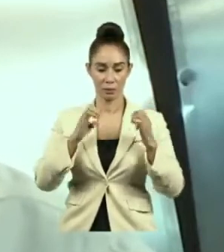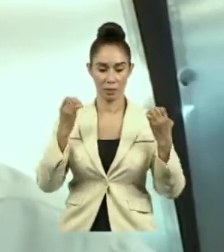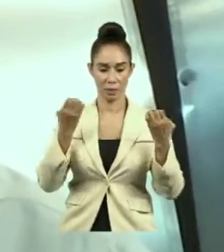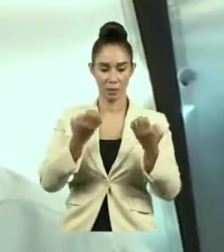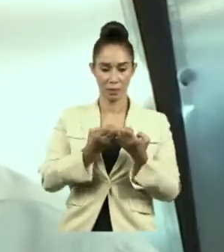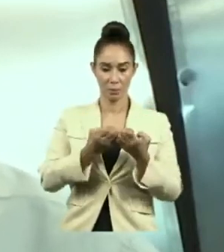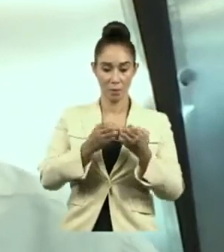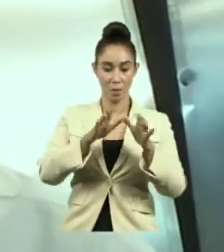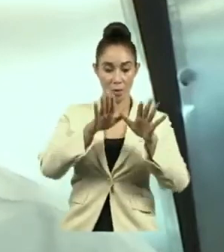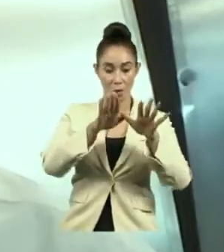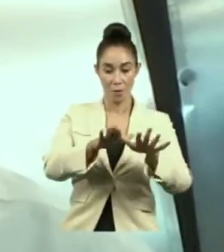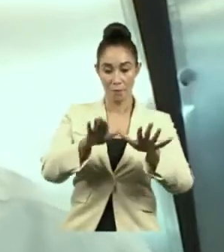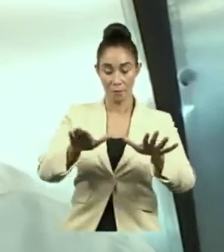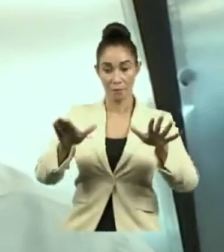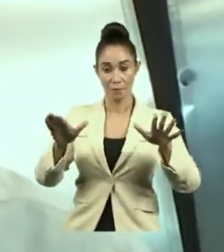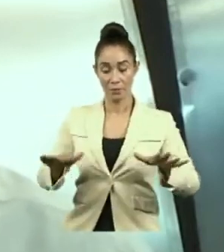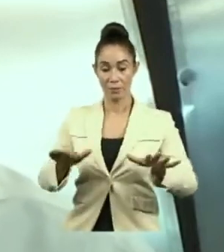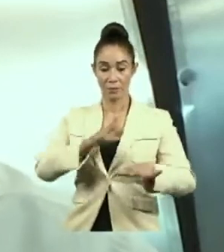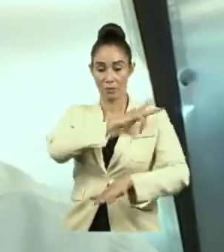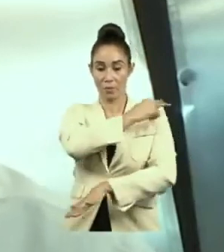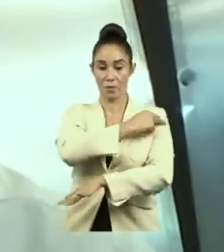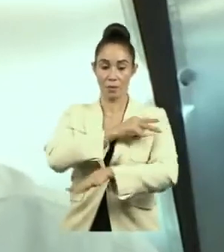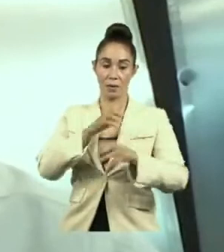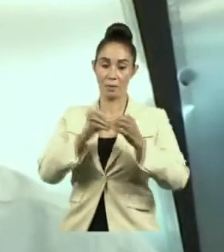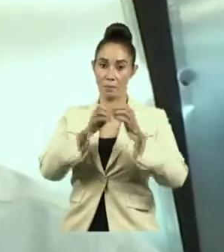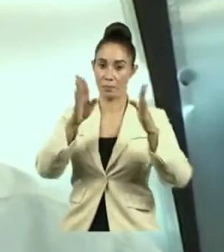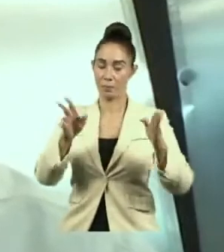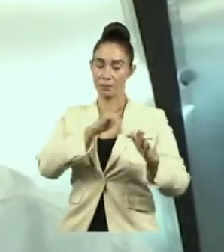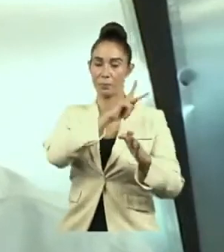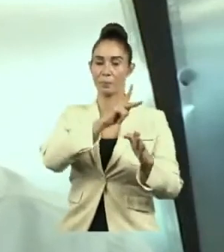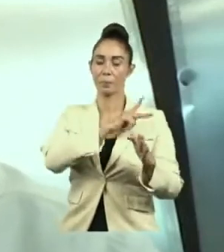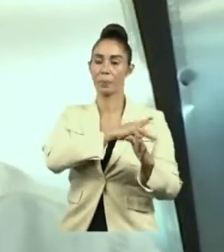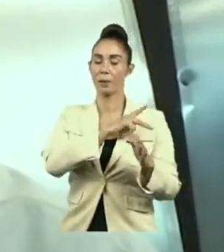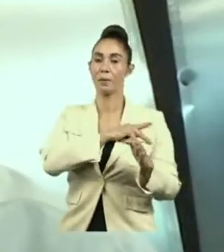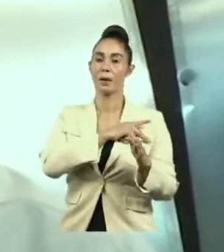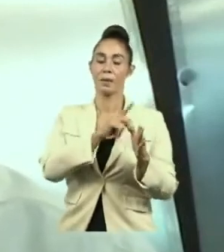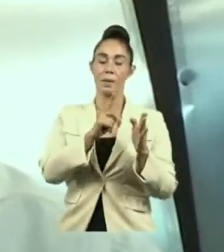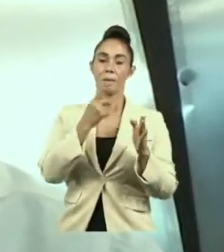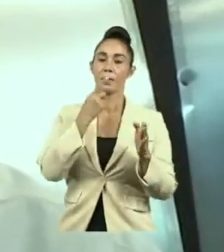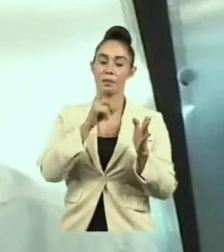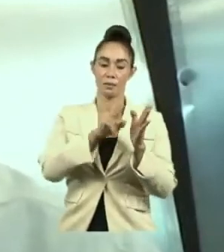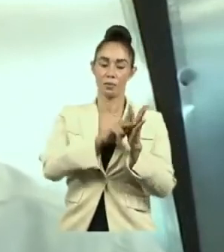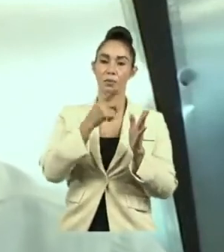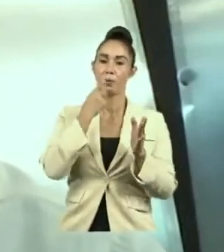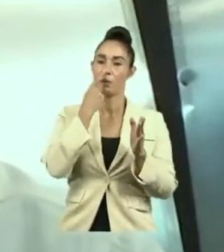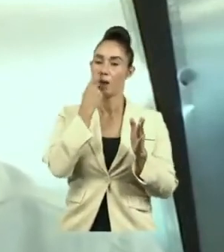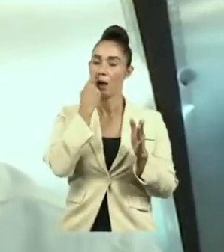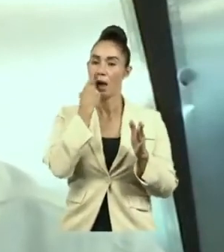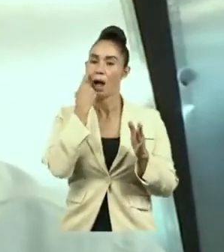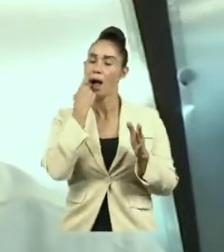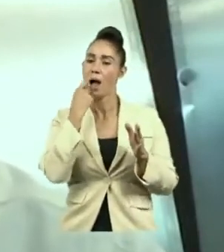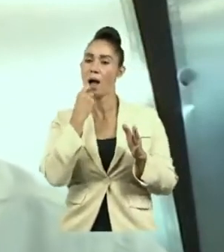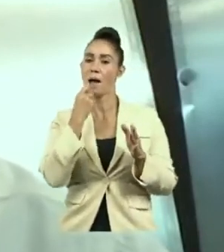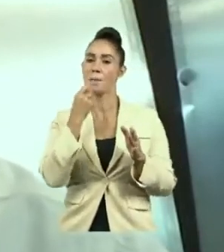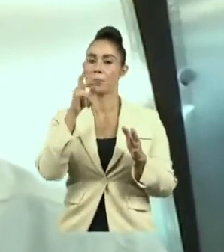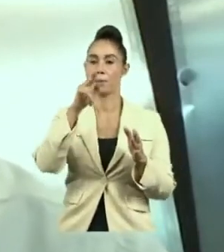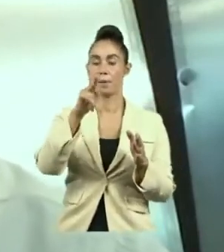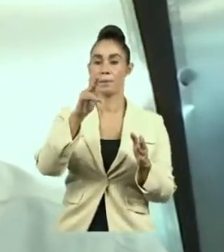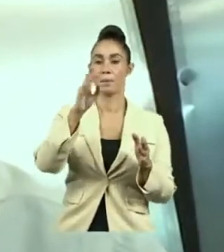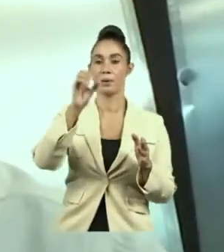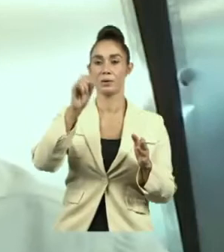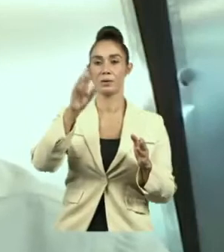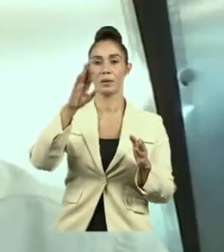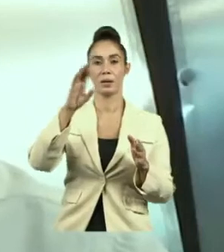sector público o privado existen para hacer pruebas de cr en el país y su capacidad